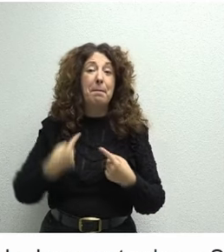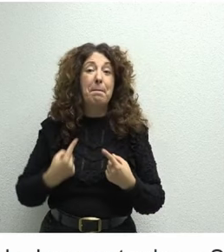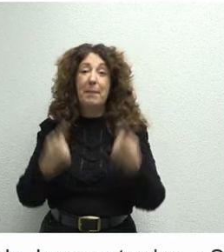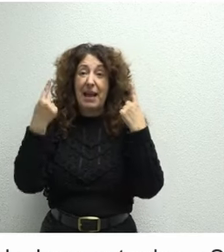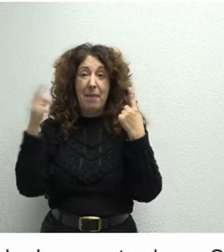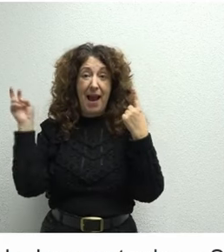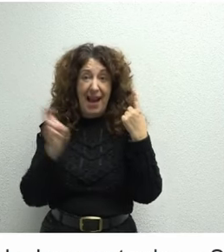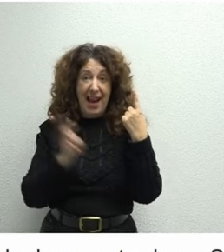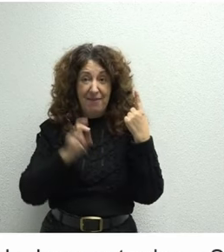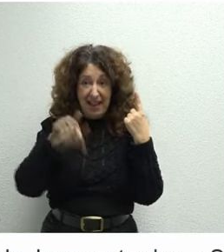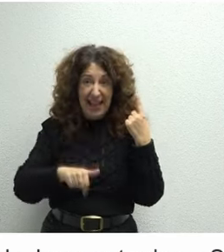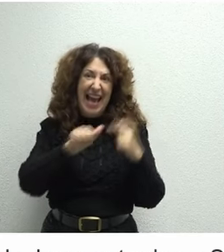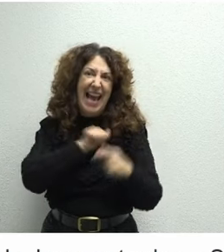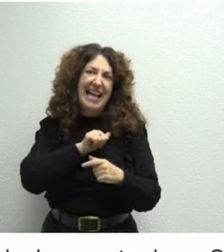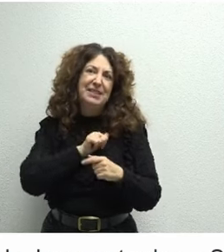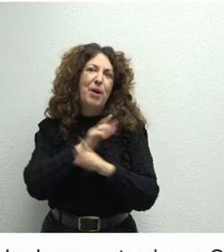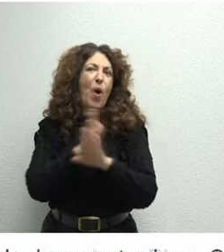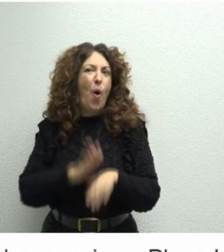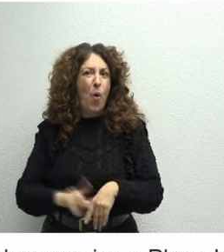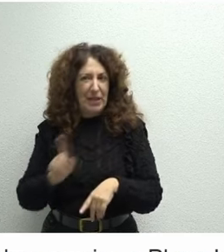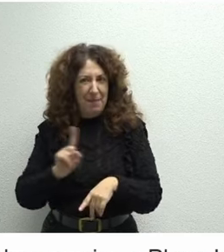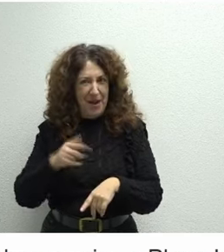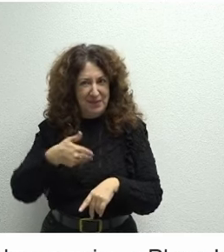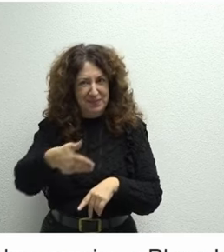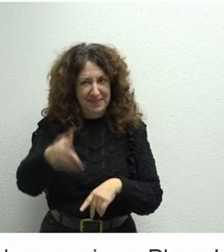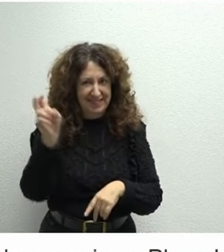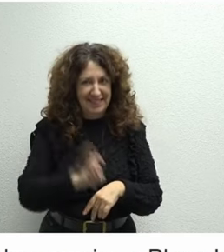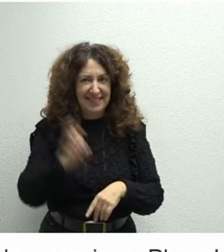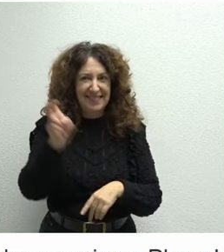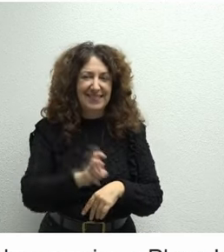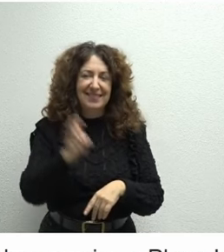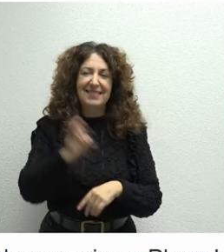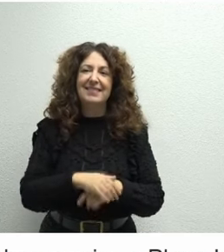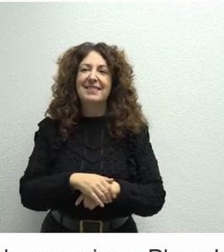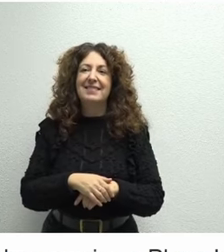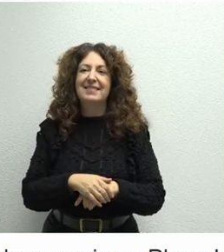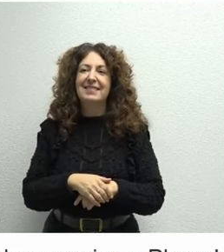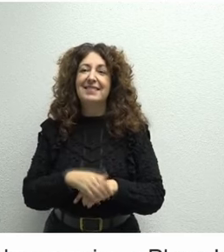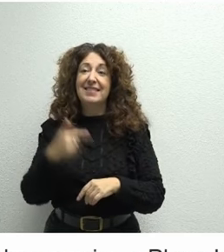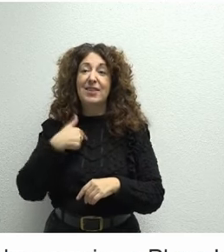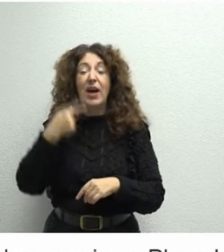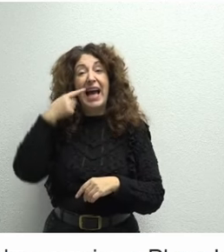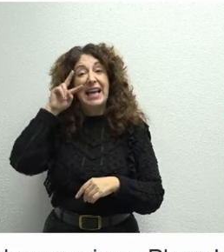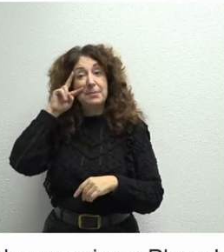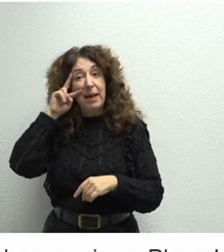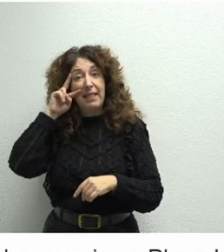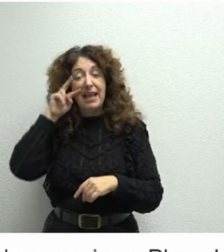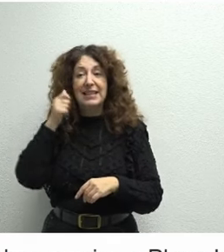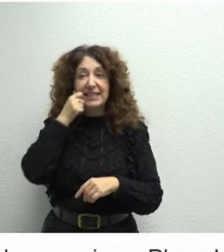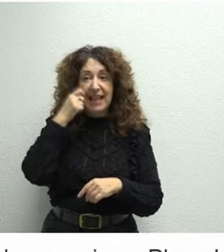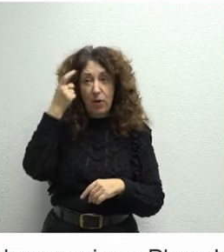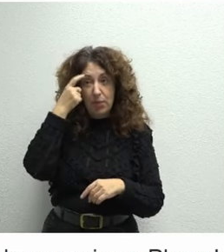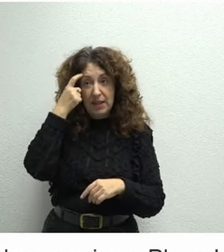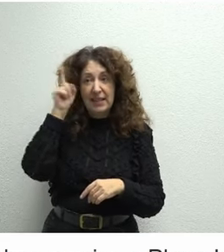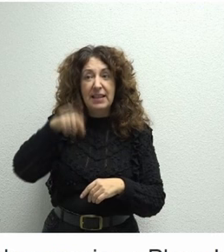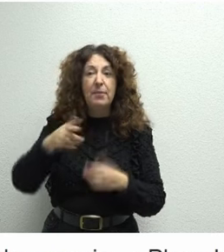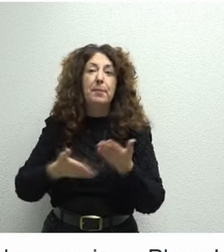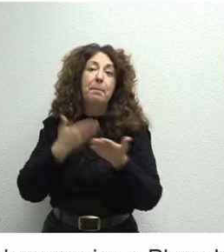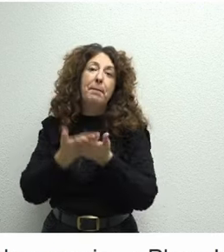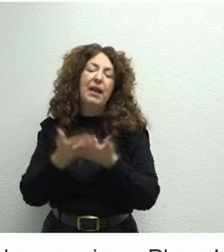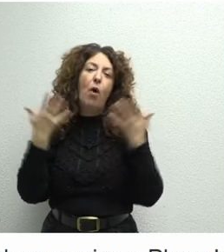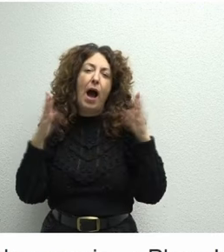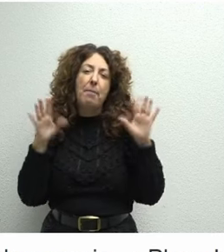dicho aquí y espero que no sea la última aparte de ser especialista en Salud Mental pido también un